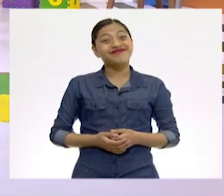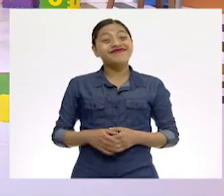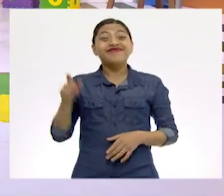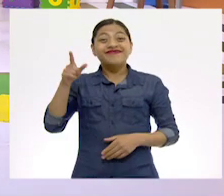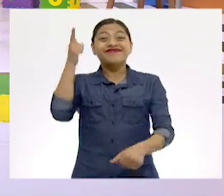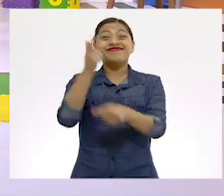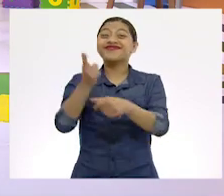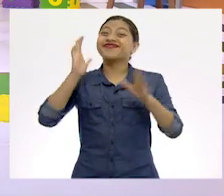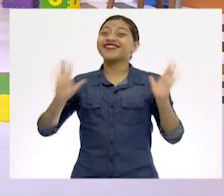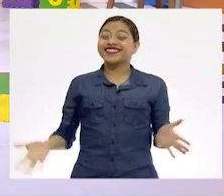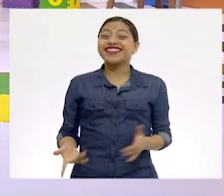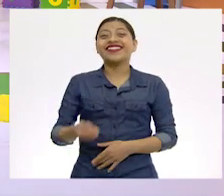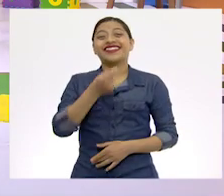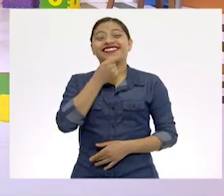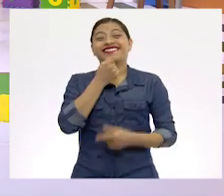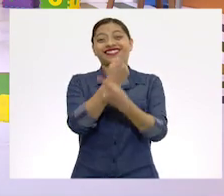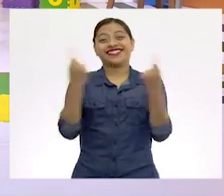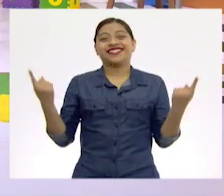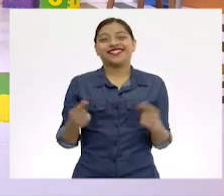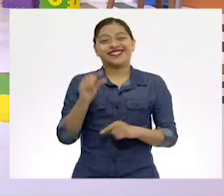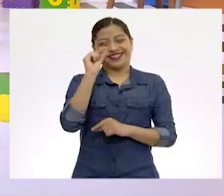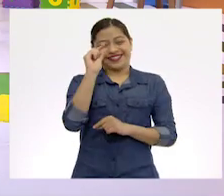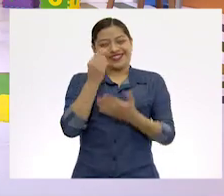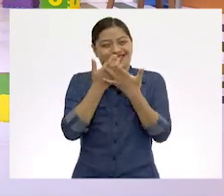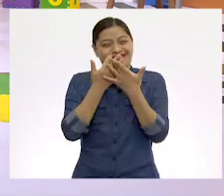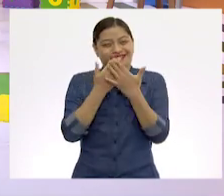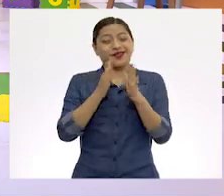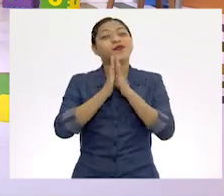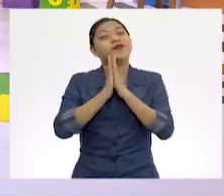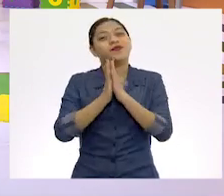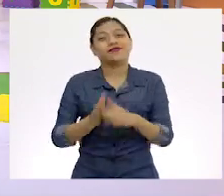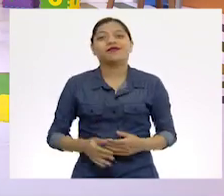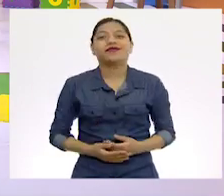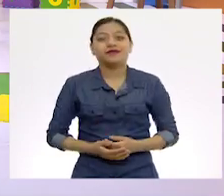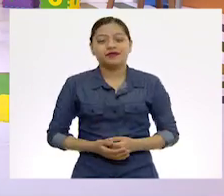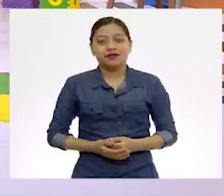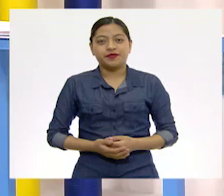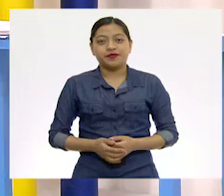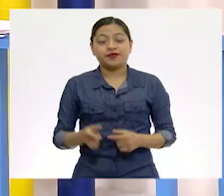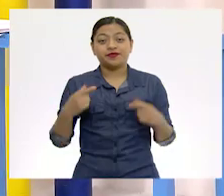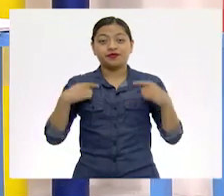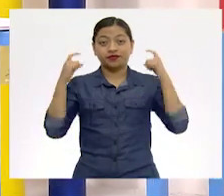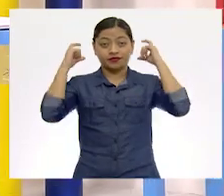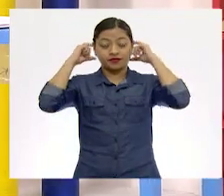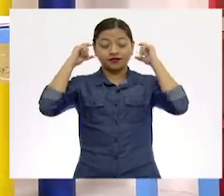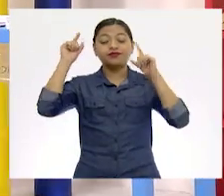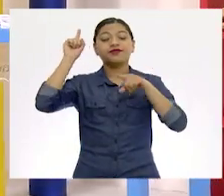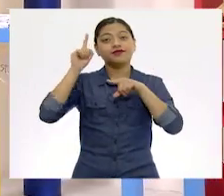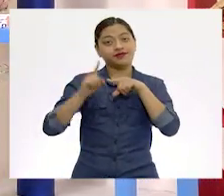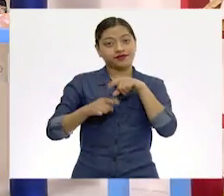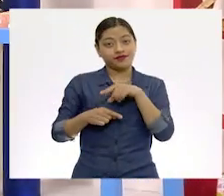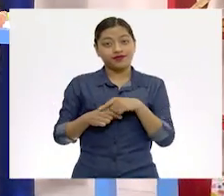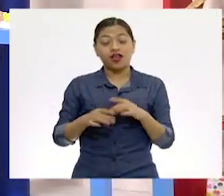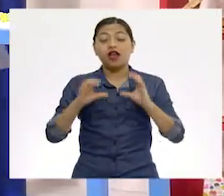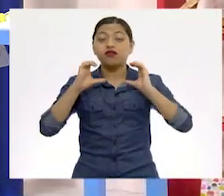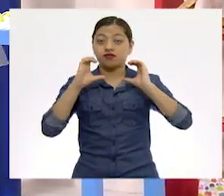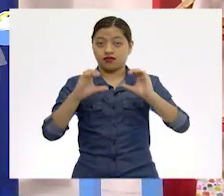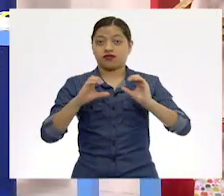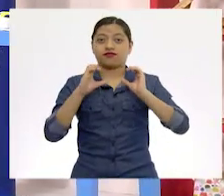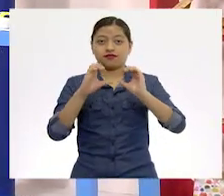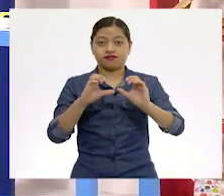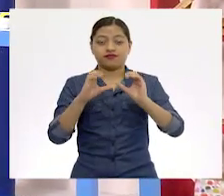y allí está, niñas y niños. Permítanme un momentito, por favor. Voy a retirarme mi cubrebocas con mucho